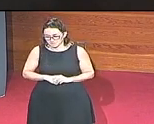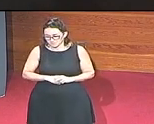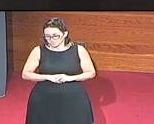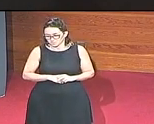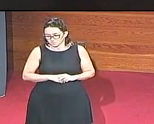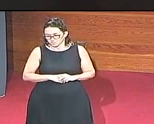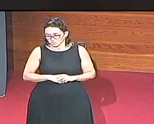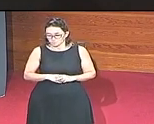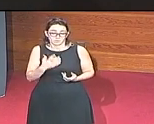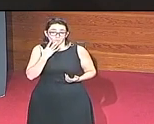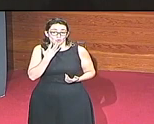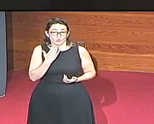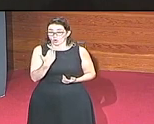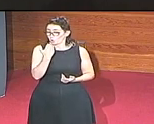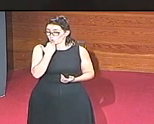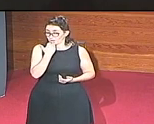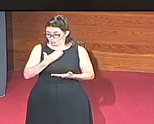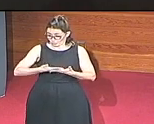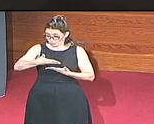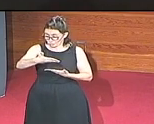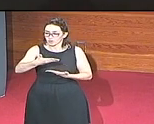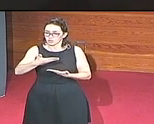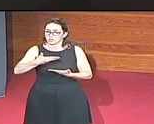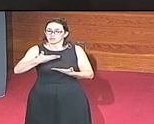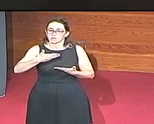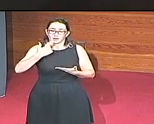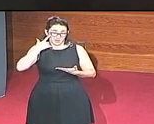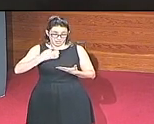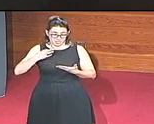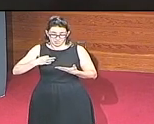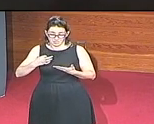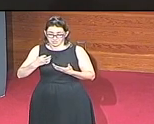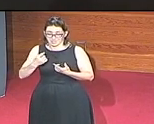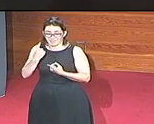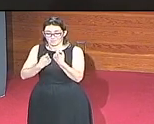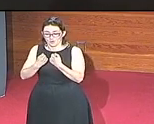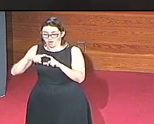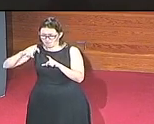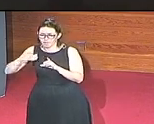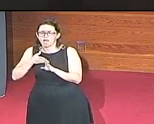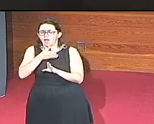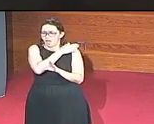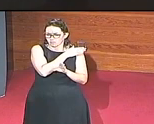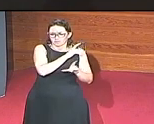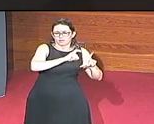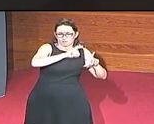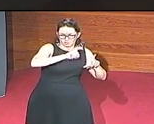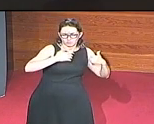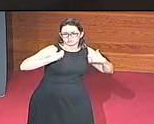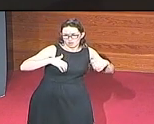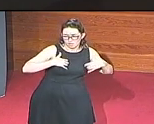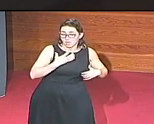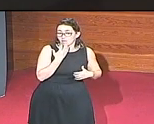y en el correo por ejemplo si se hacían gráficos muchísimo antes de que llegáramos nosotros a principios de siglo ya se hacían gráficos